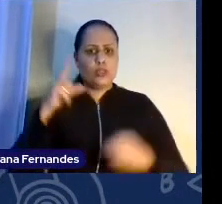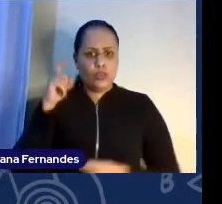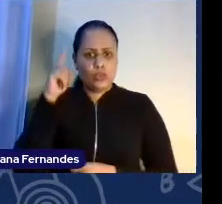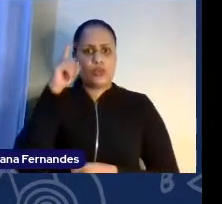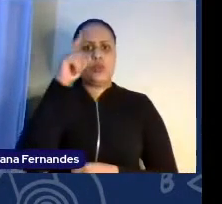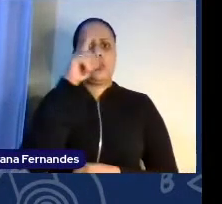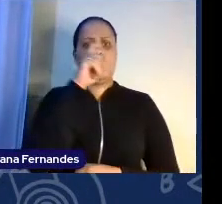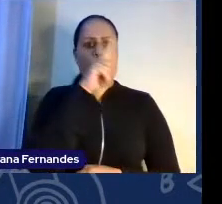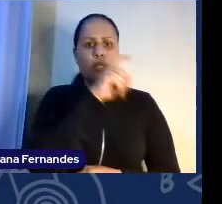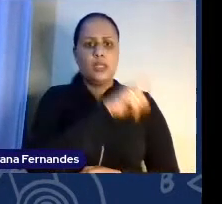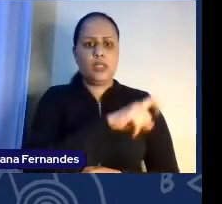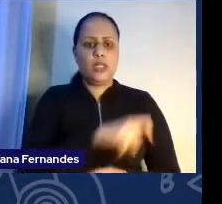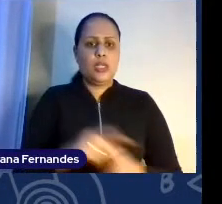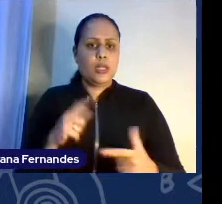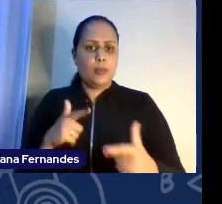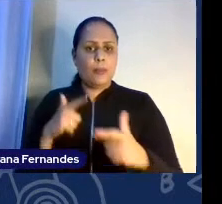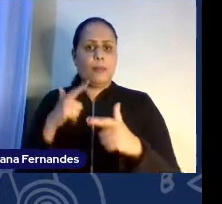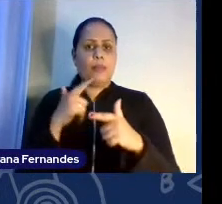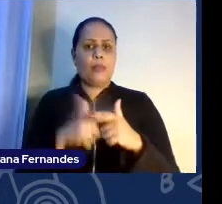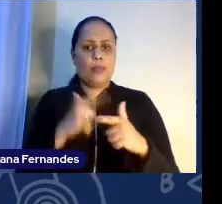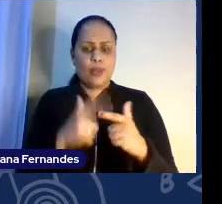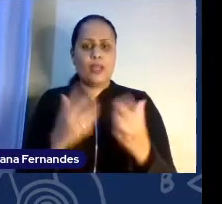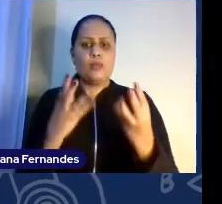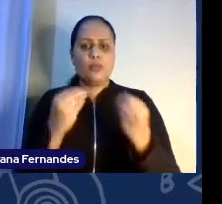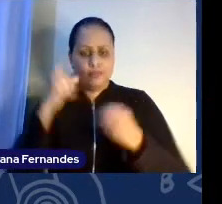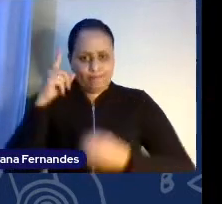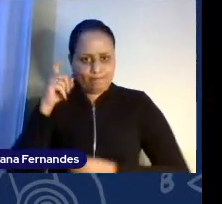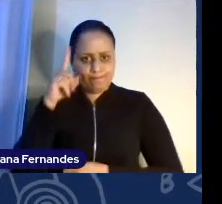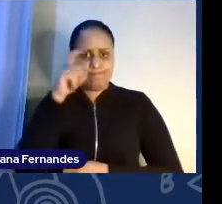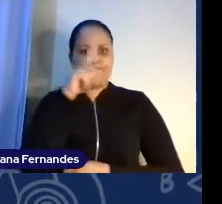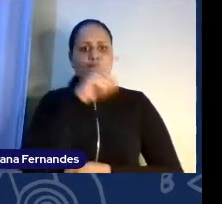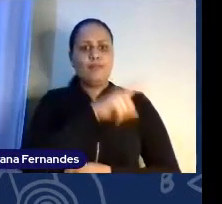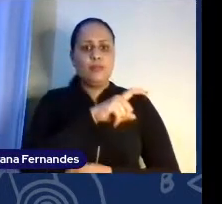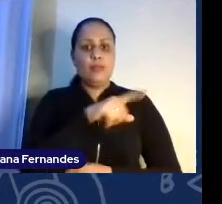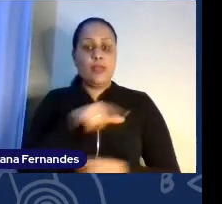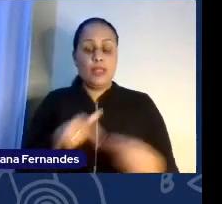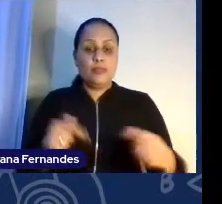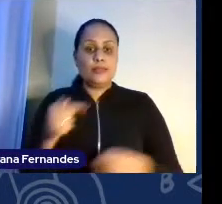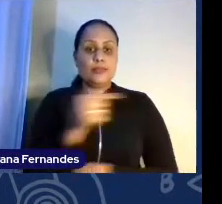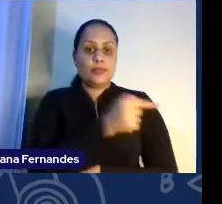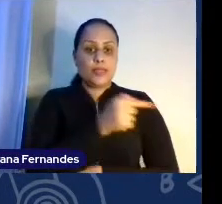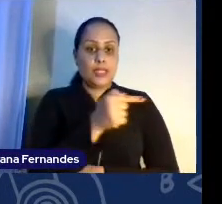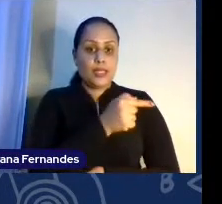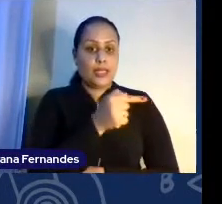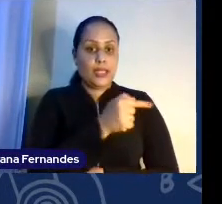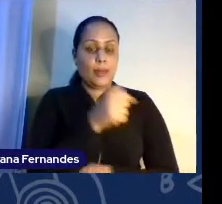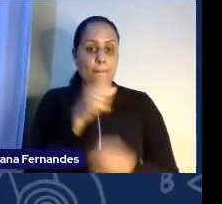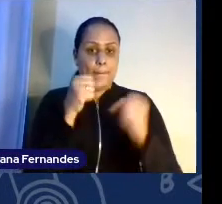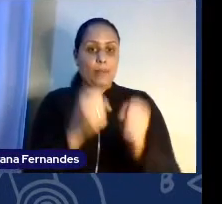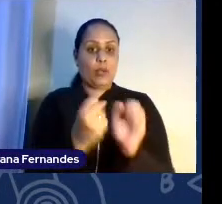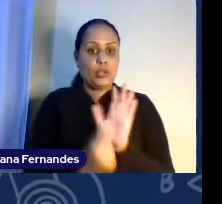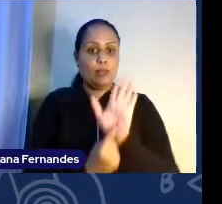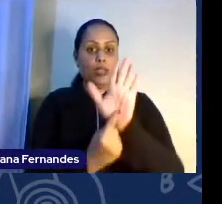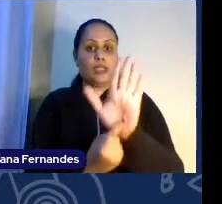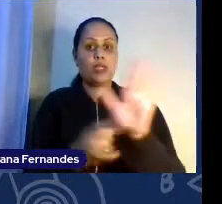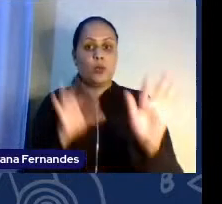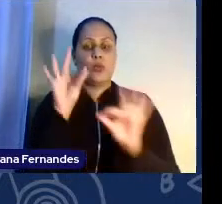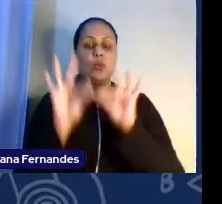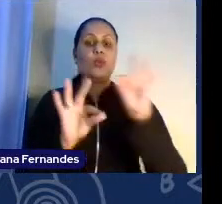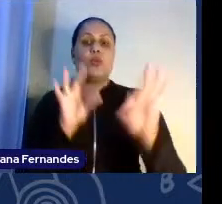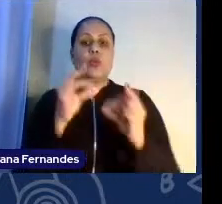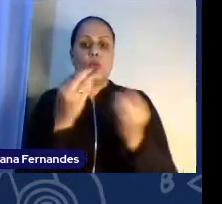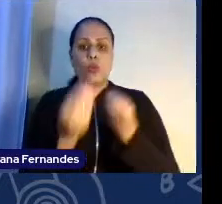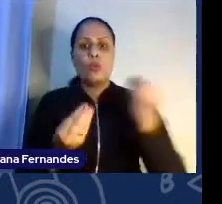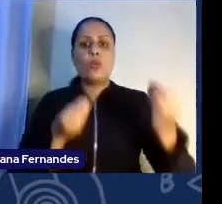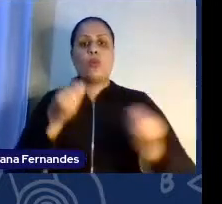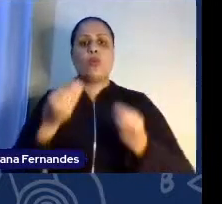es sumamente complicado. Aquí podemos ver integrada cómo se va